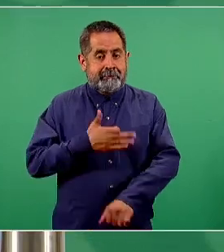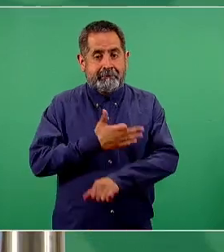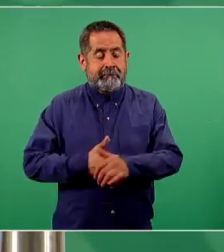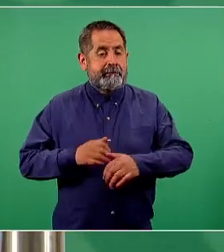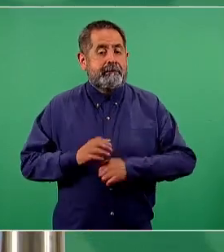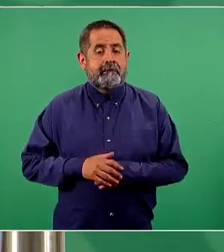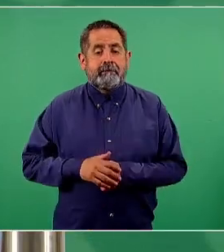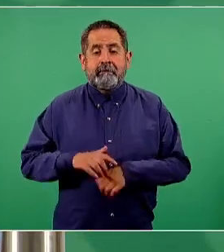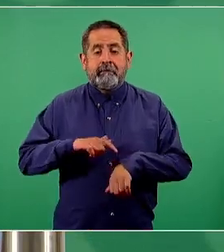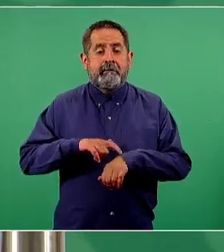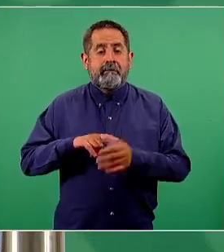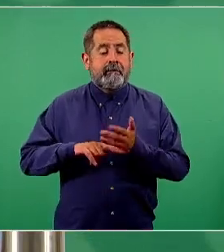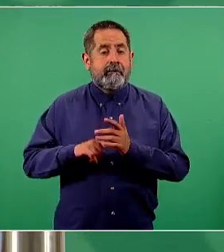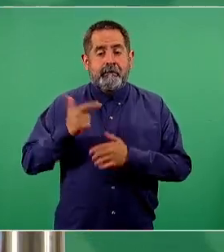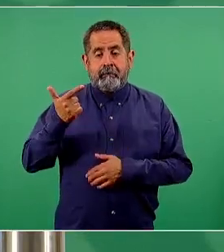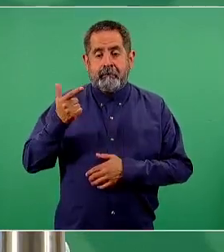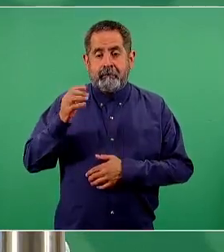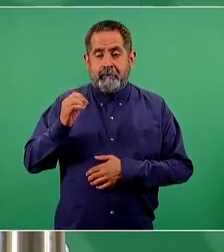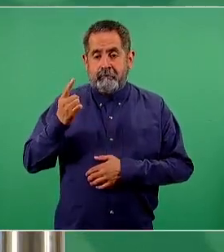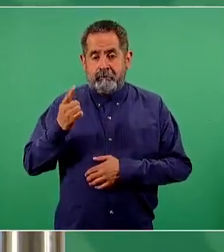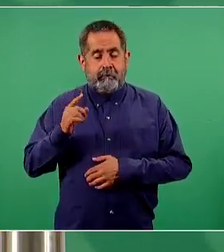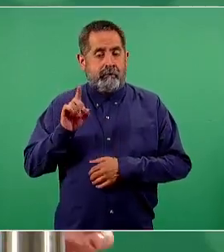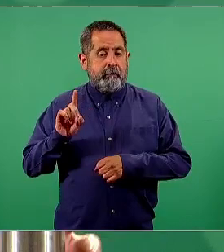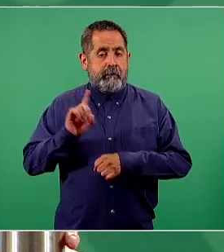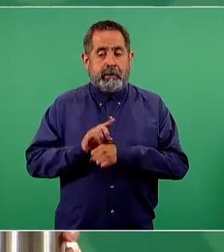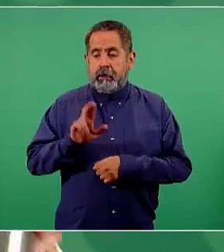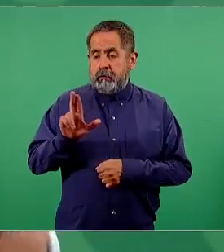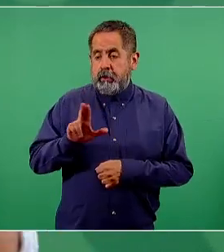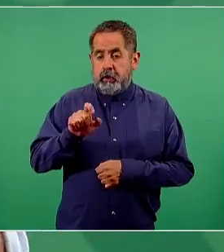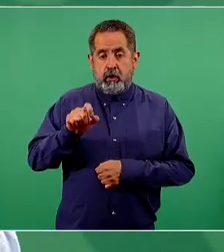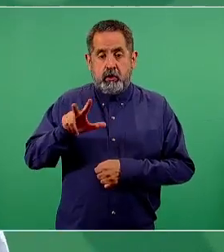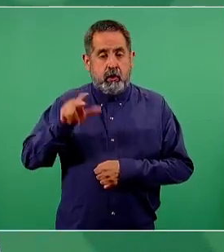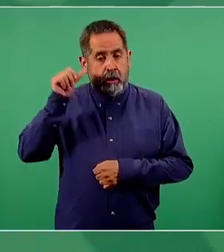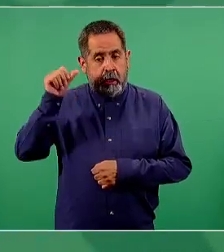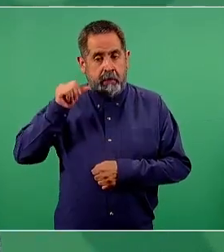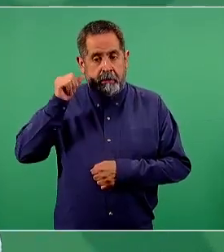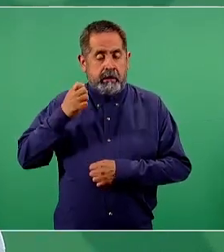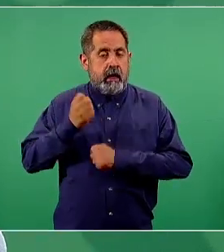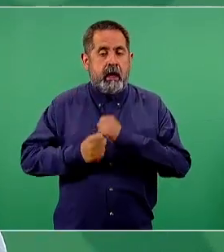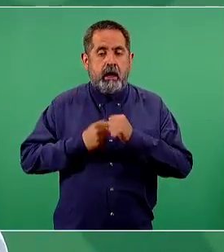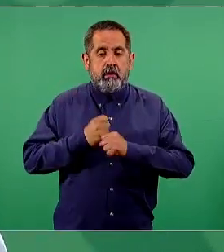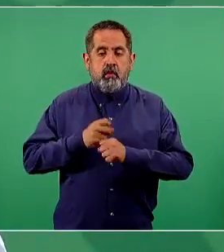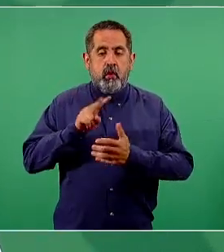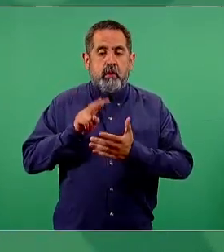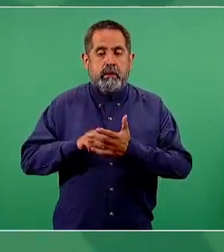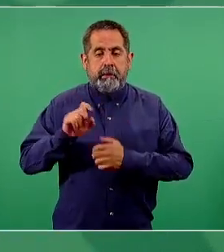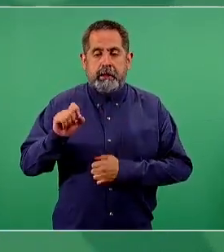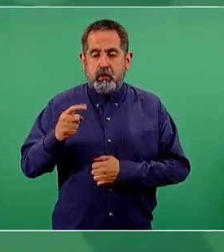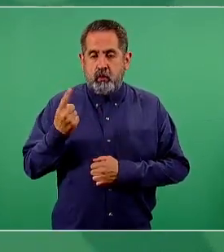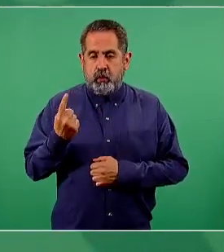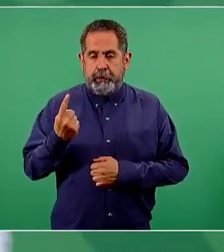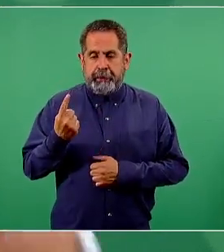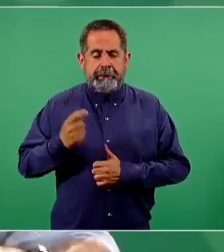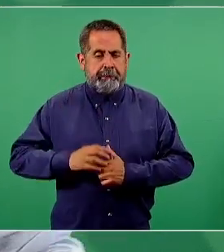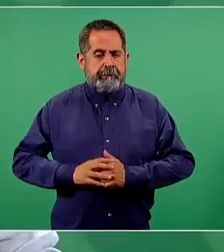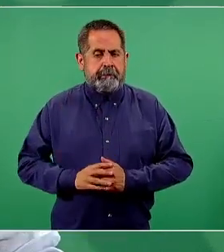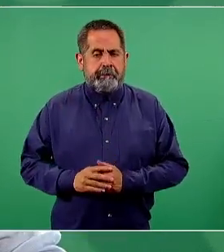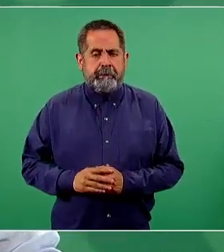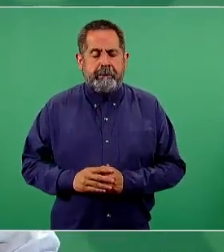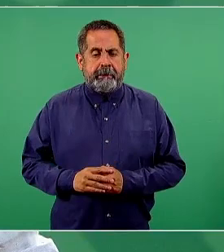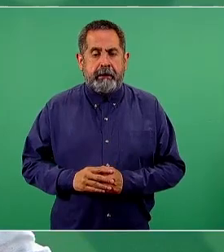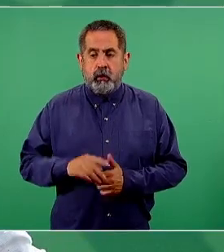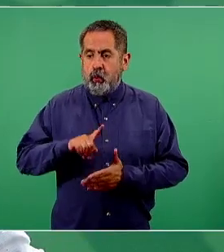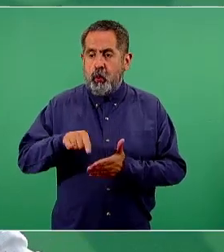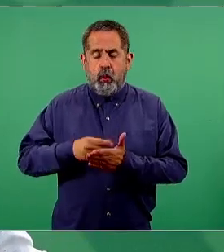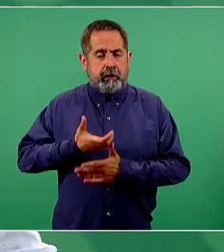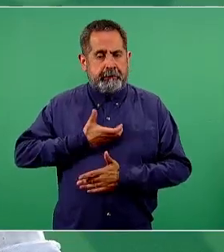Son las 19:01 de este miércoles 28 de abril de 2021. Desde el